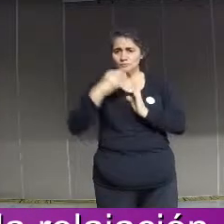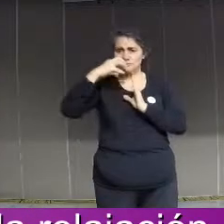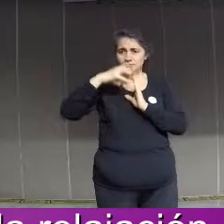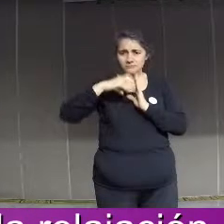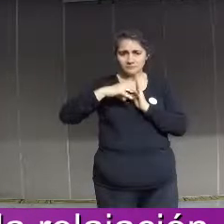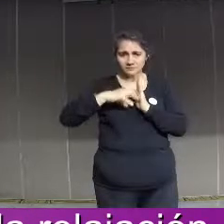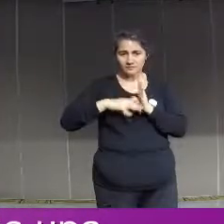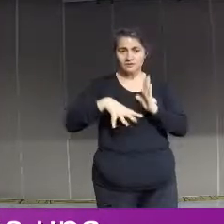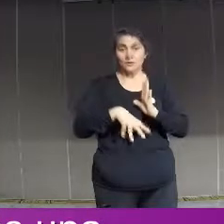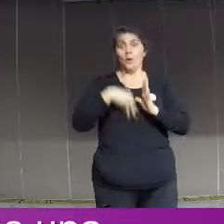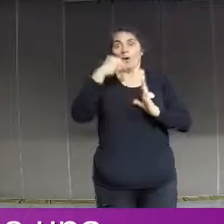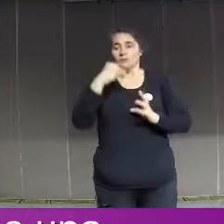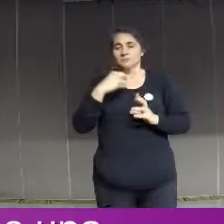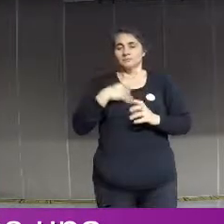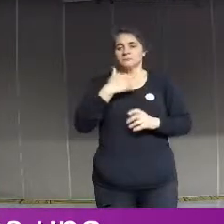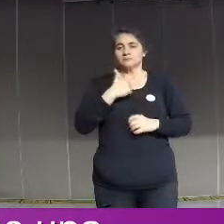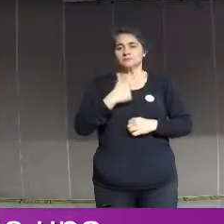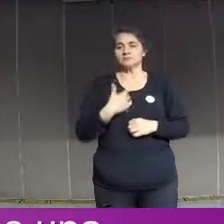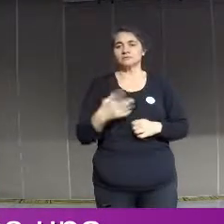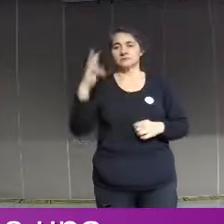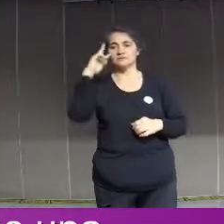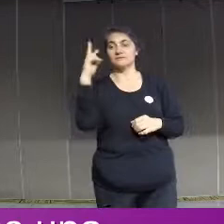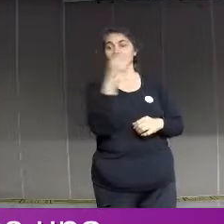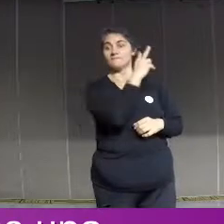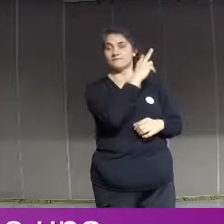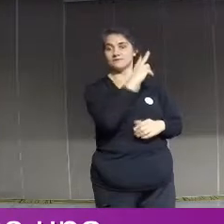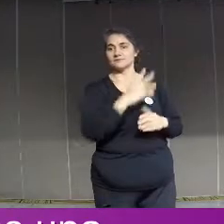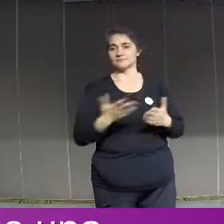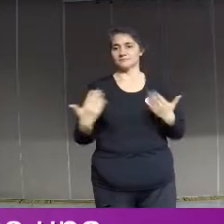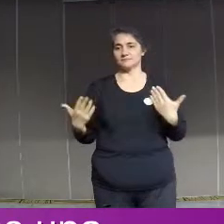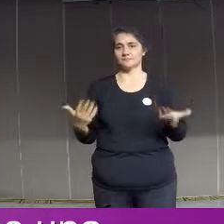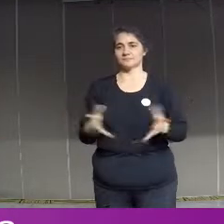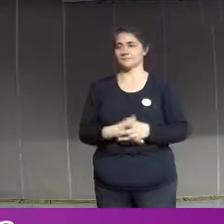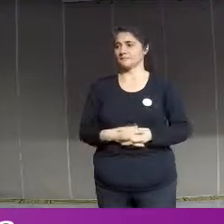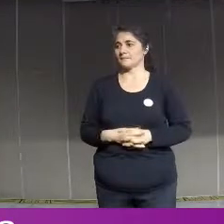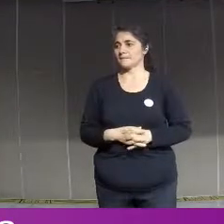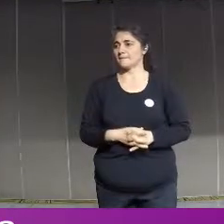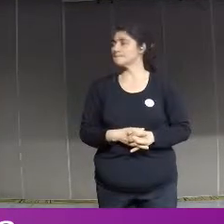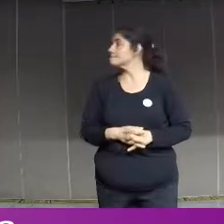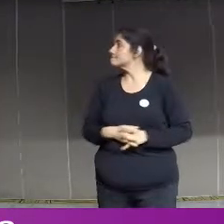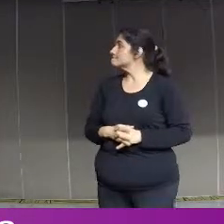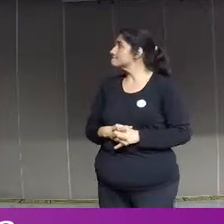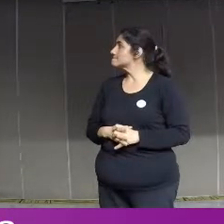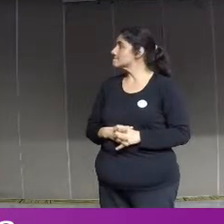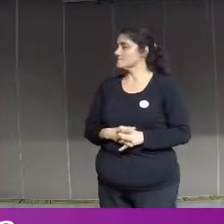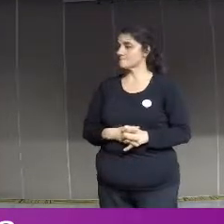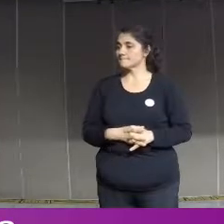la aspiración. Se ve clara ahí bien la aspiración por delante, que es la vía aérea. En este momento